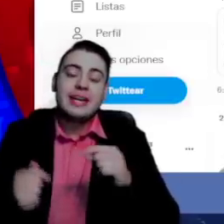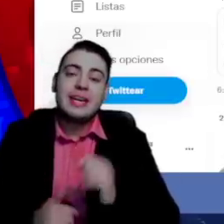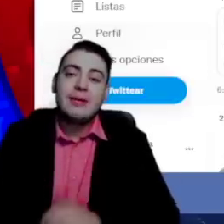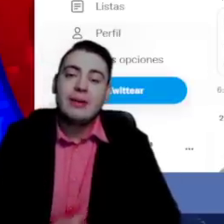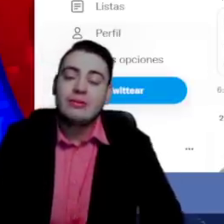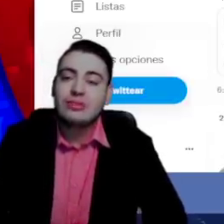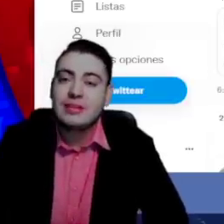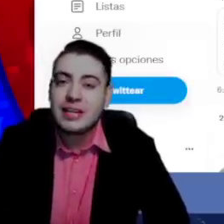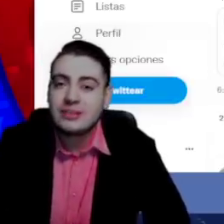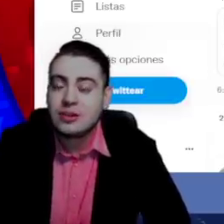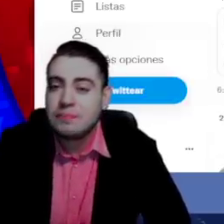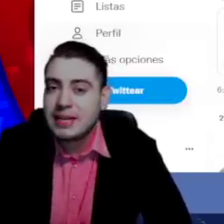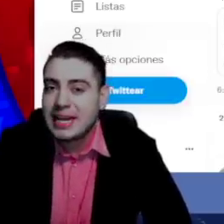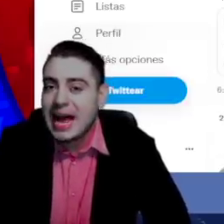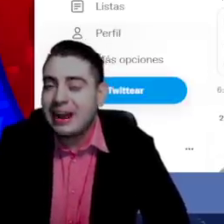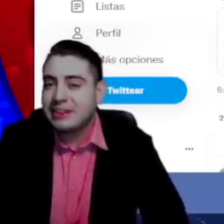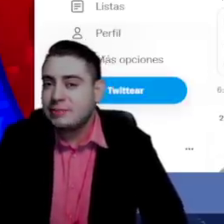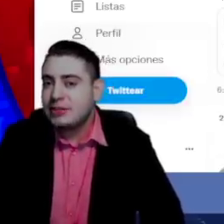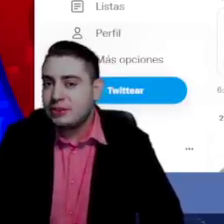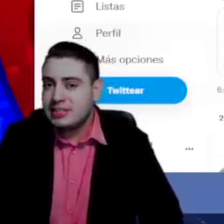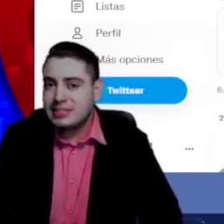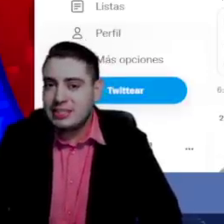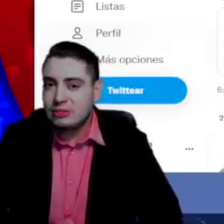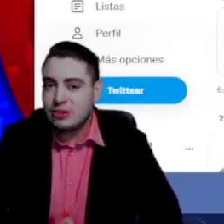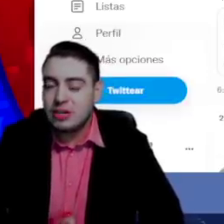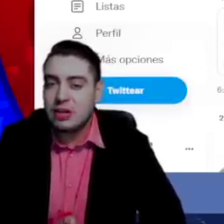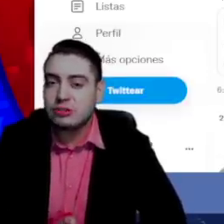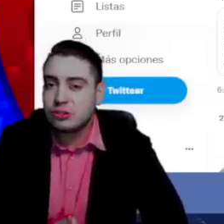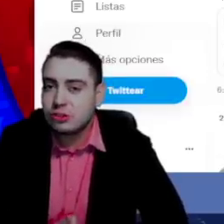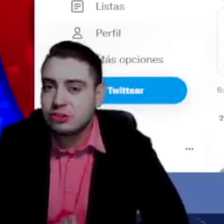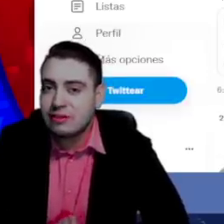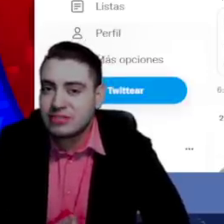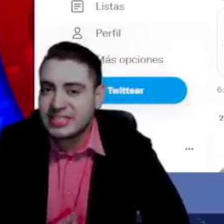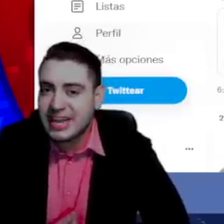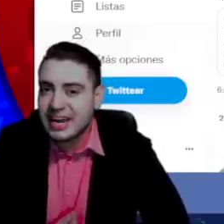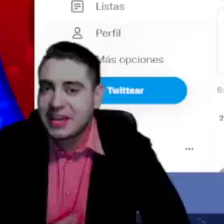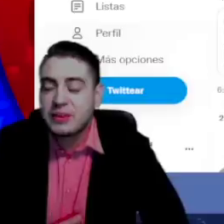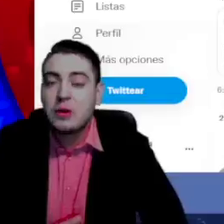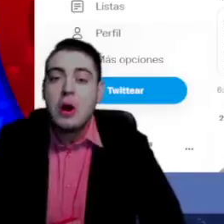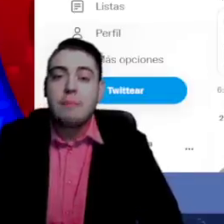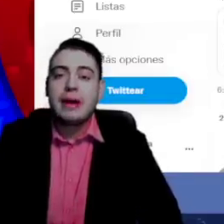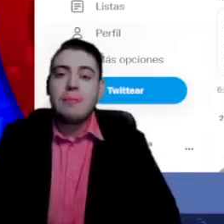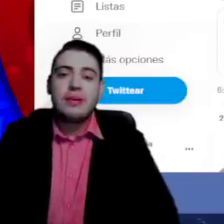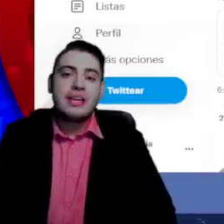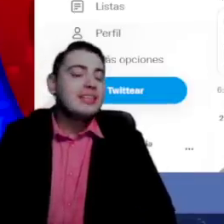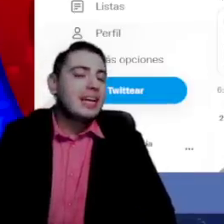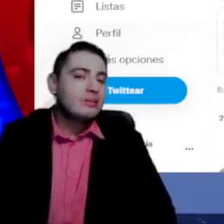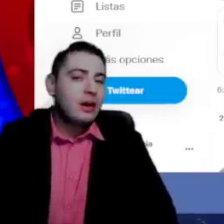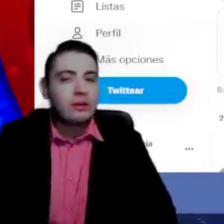háganos saber aquí abajo en los comentarios qué opinan al respecto de esta situación, y nosotros los vamos a estar leyendo